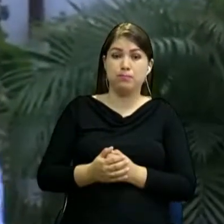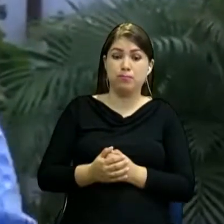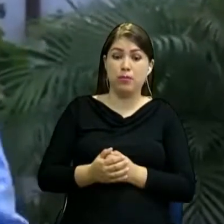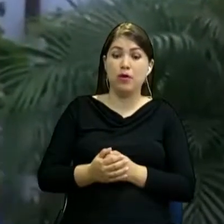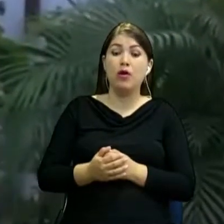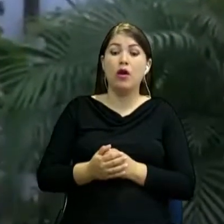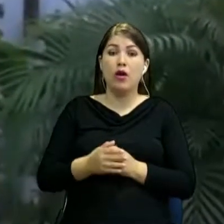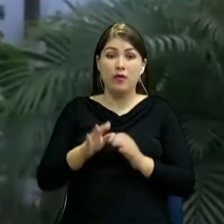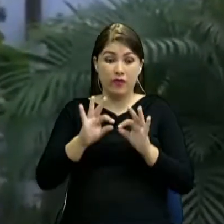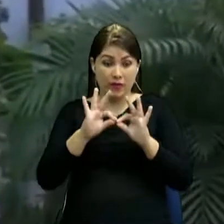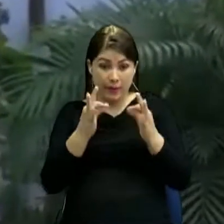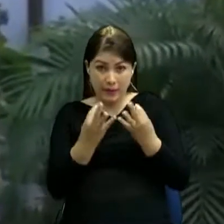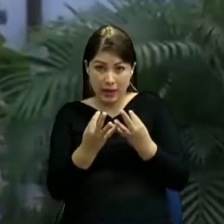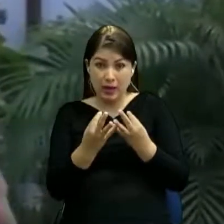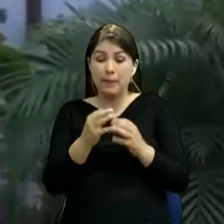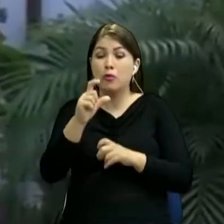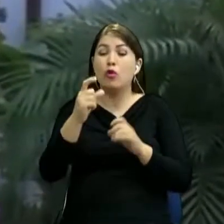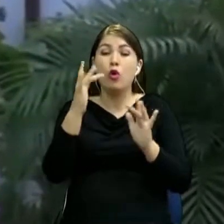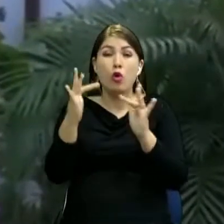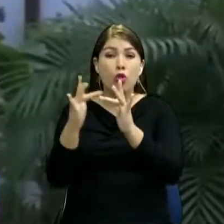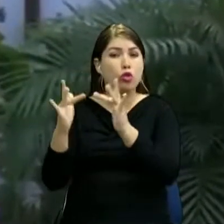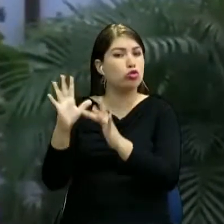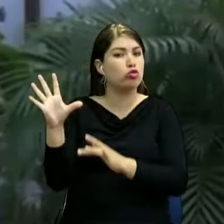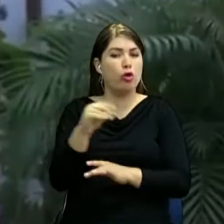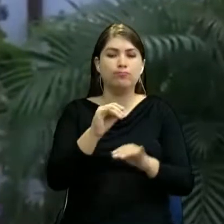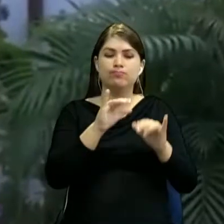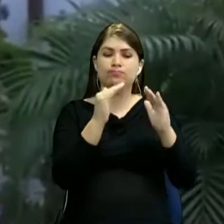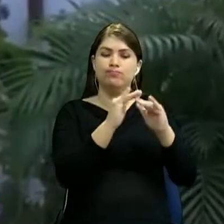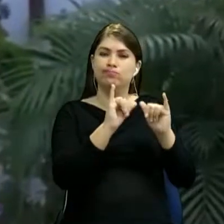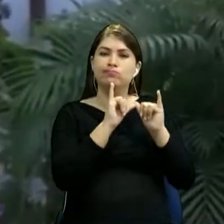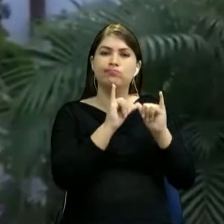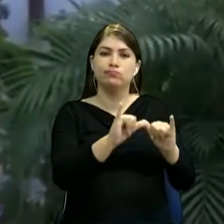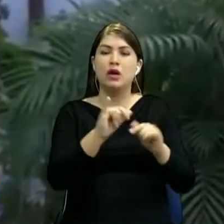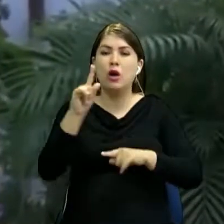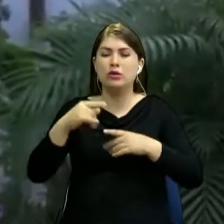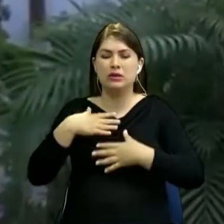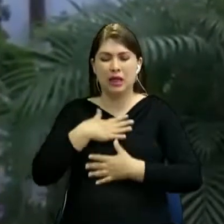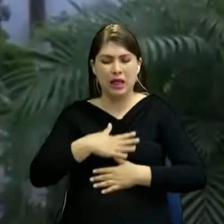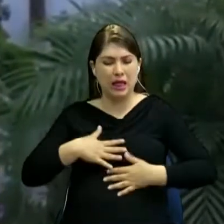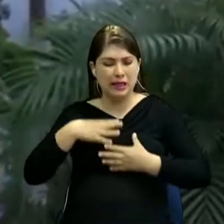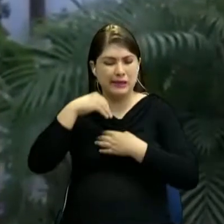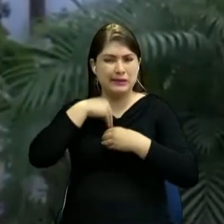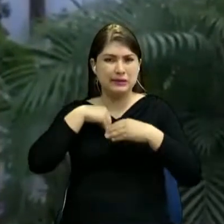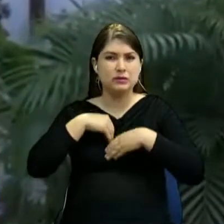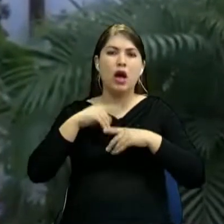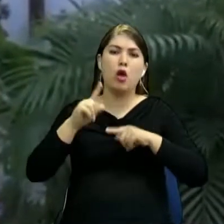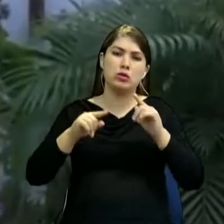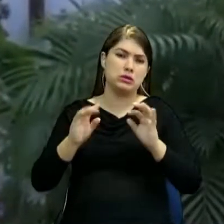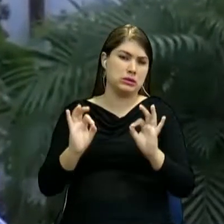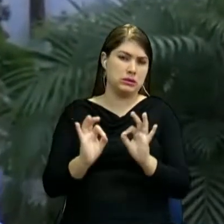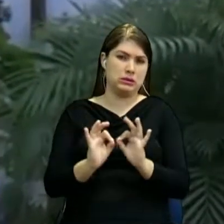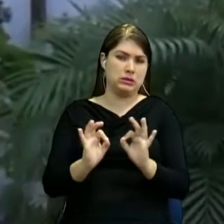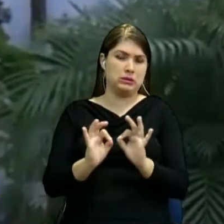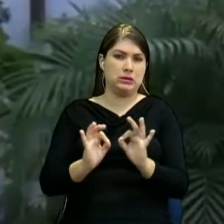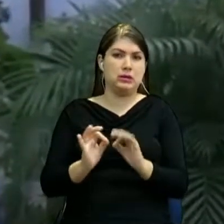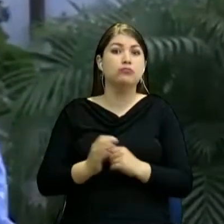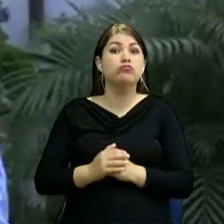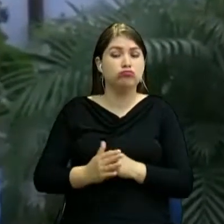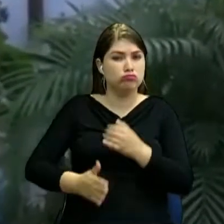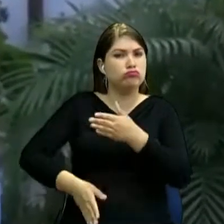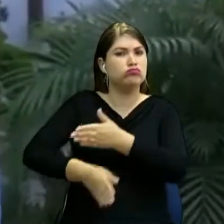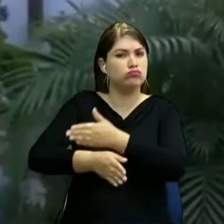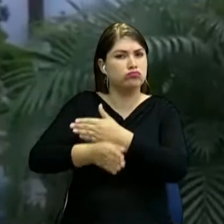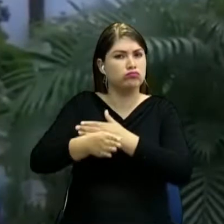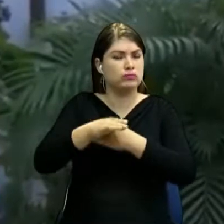núcleos familiares como sus demás contactos estrechos en aislamiento y aquellos con síntomas se encuentran con síntomas leves. Seguimos